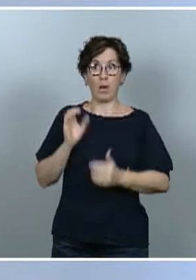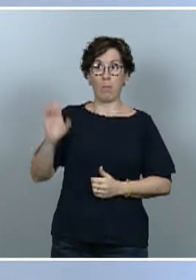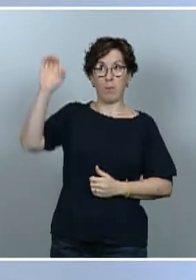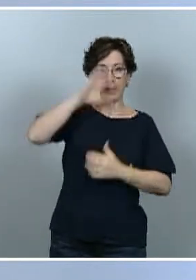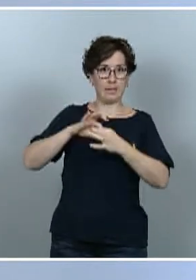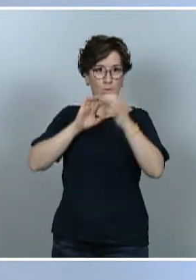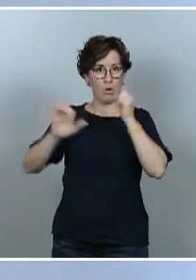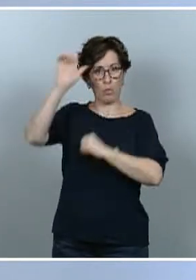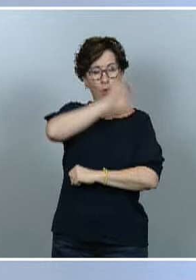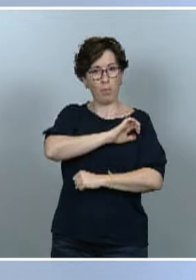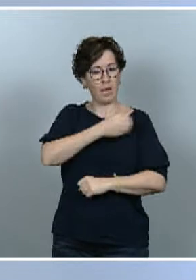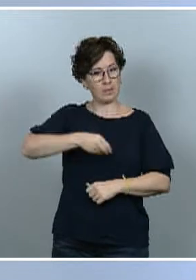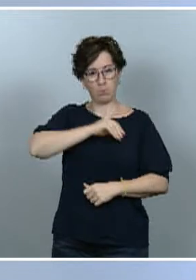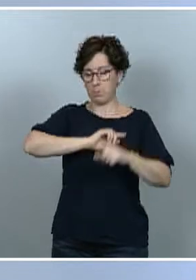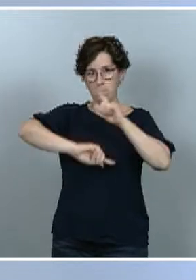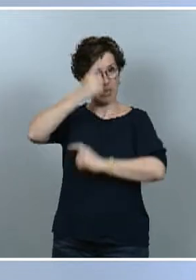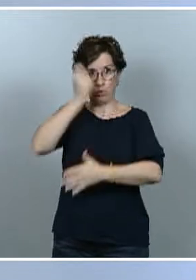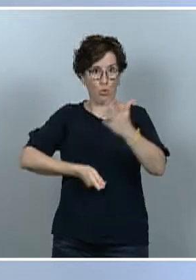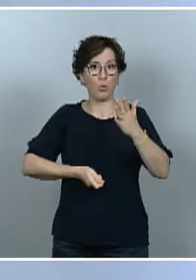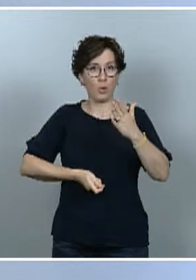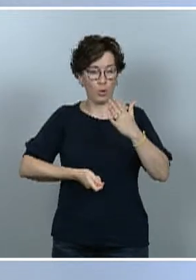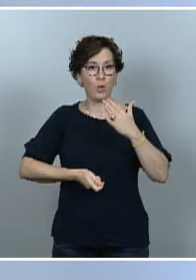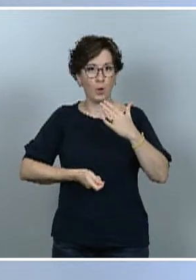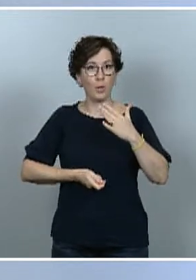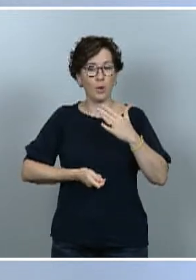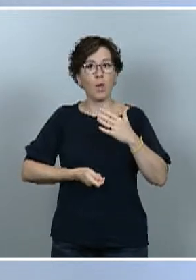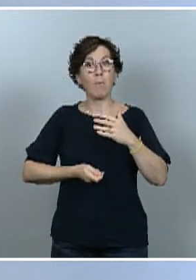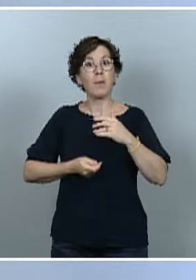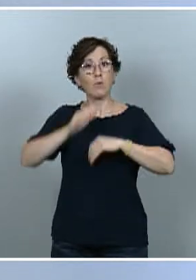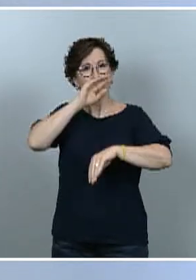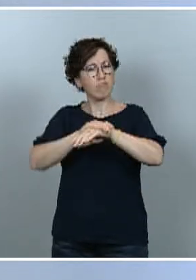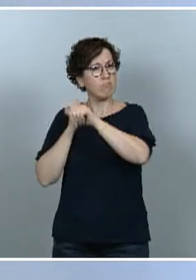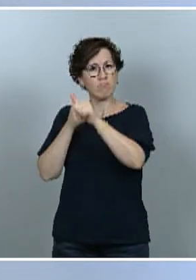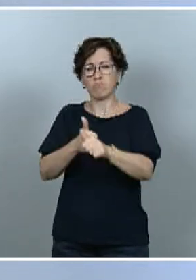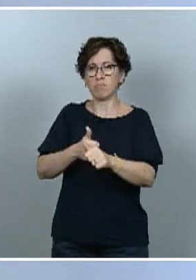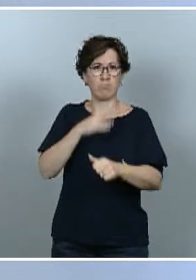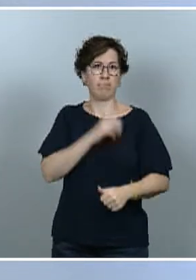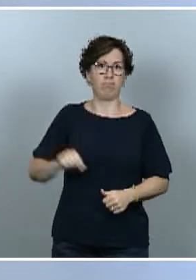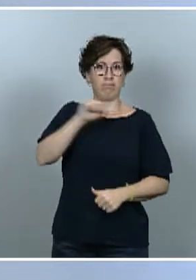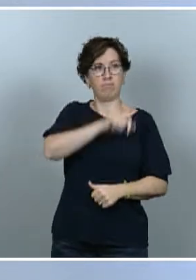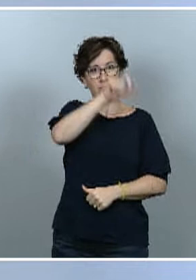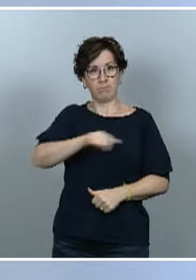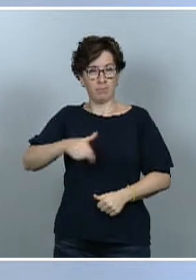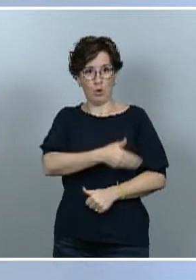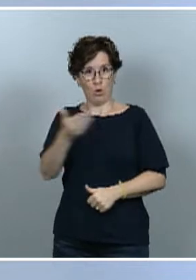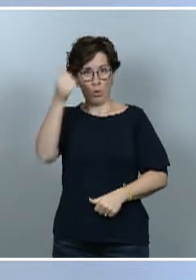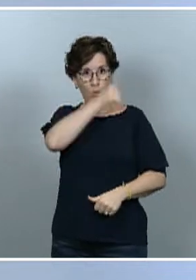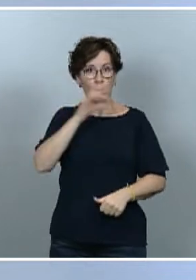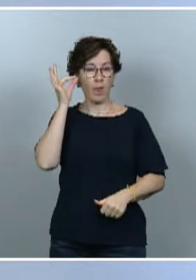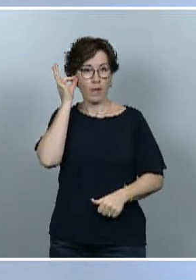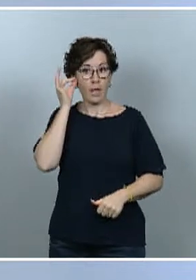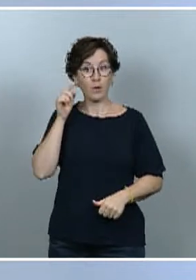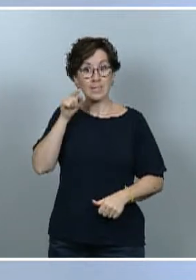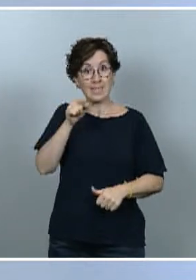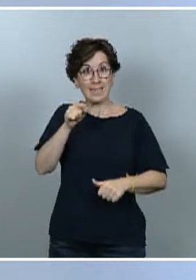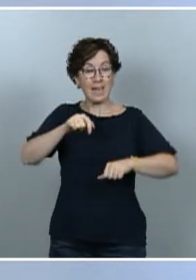duro. Y además ha sido seguido con ejemplaridad por parte de nuestros ciudadanos. Este confinamiento, el más duro